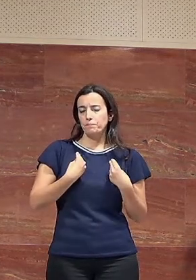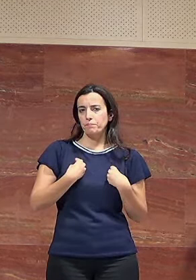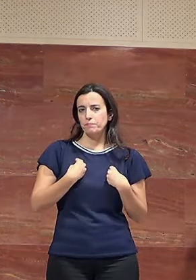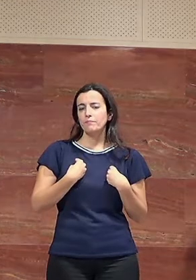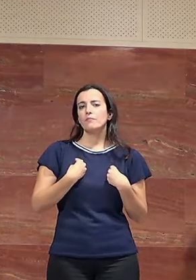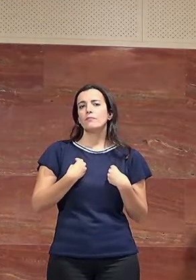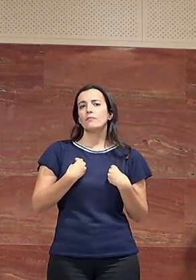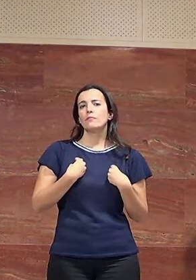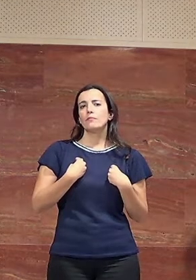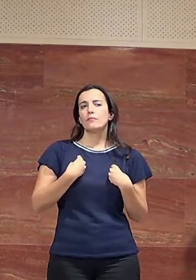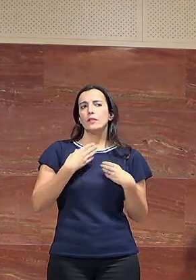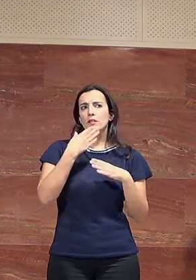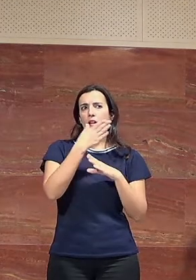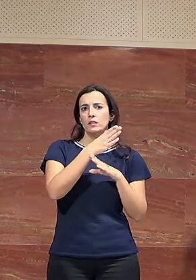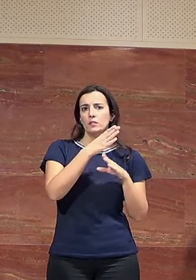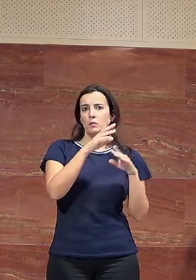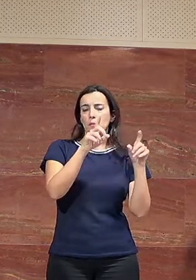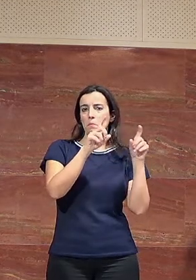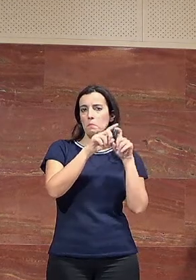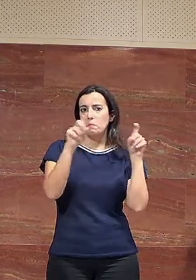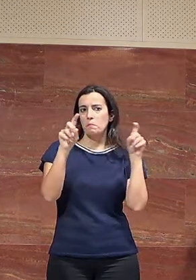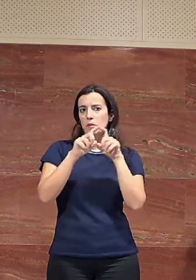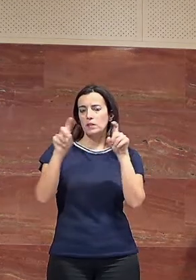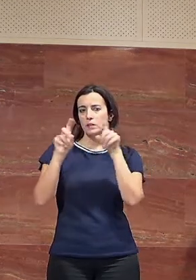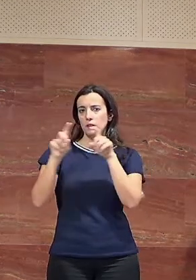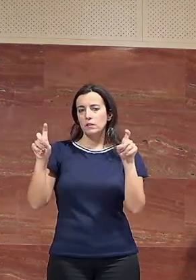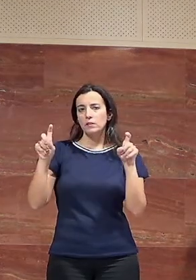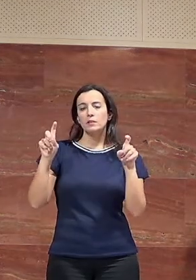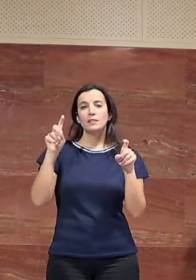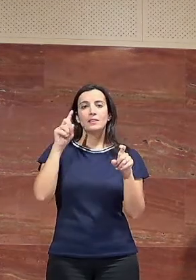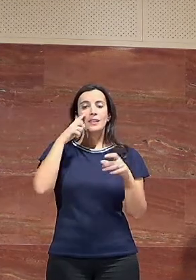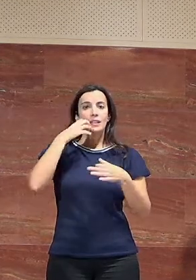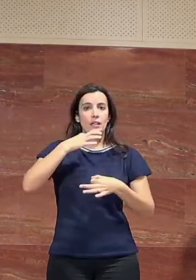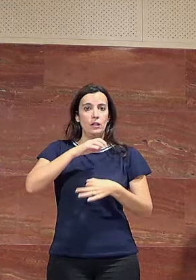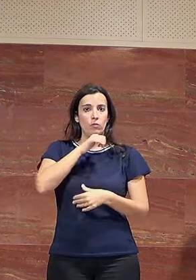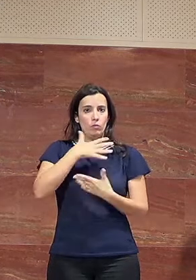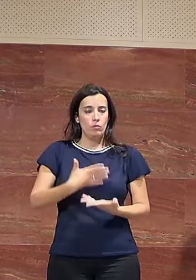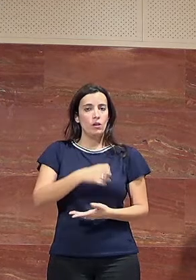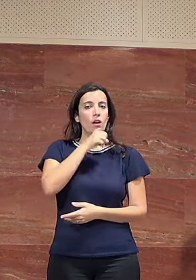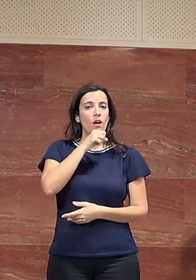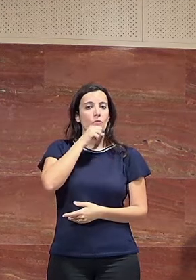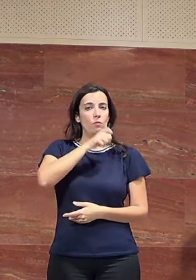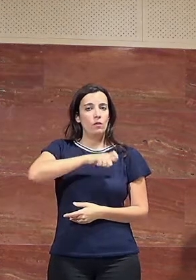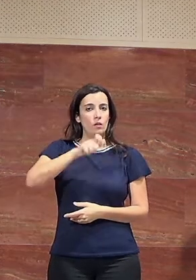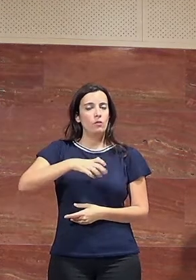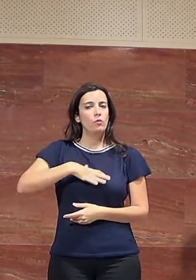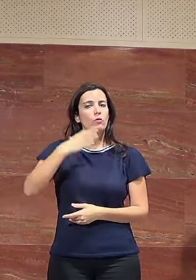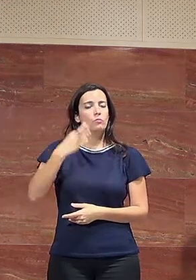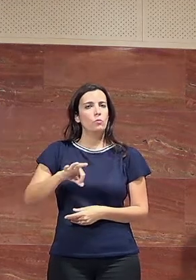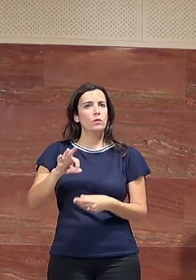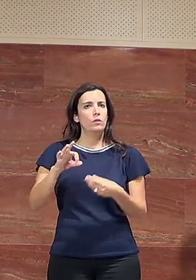a empresas, y creo que ahora los abuelos pueden vivir mucho